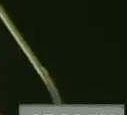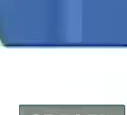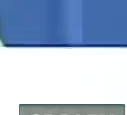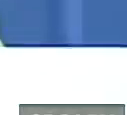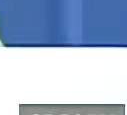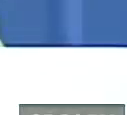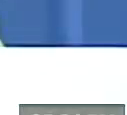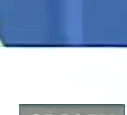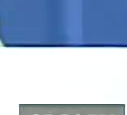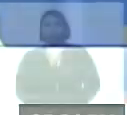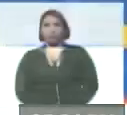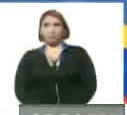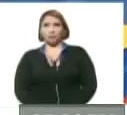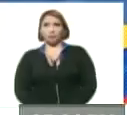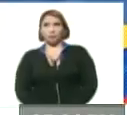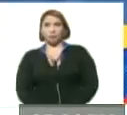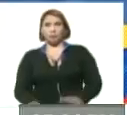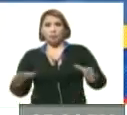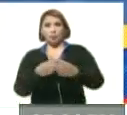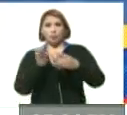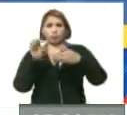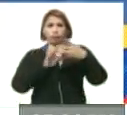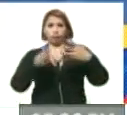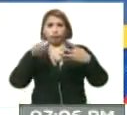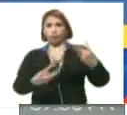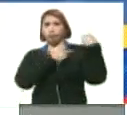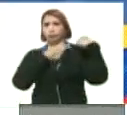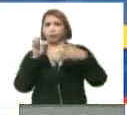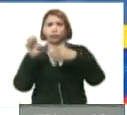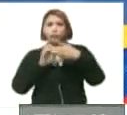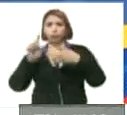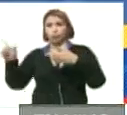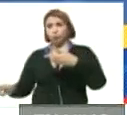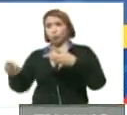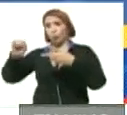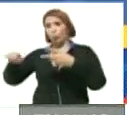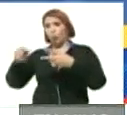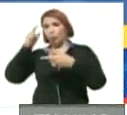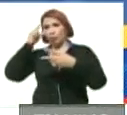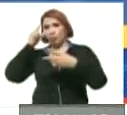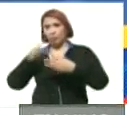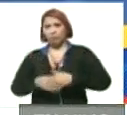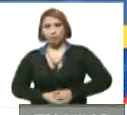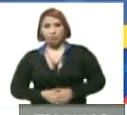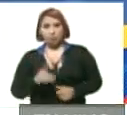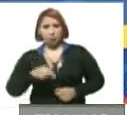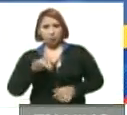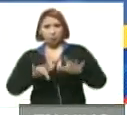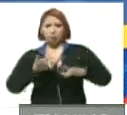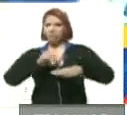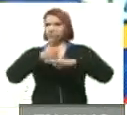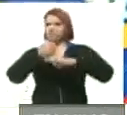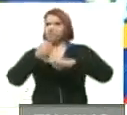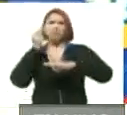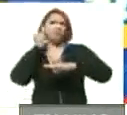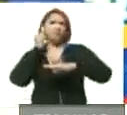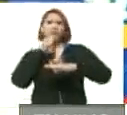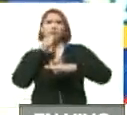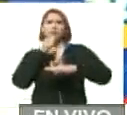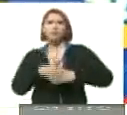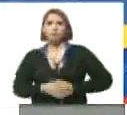En el equipo de estrategia electoral está el jefe de estrategia Jorge Rodríguez y la secretaria